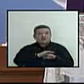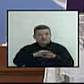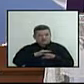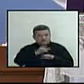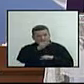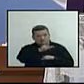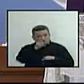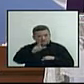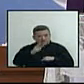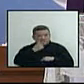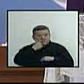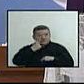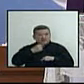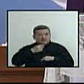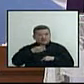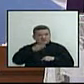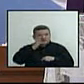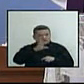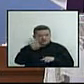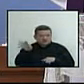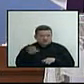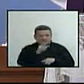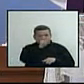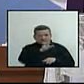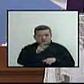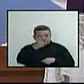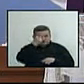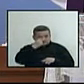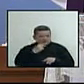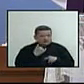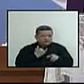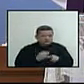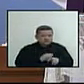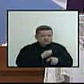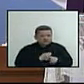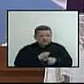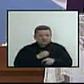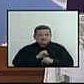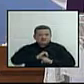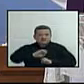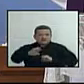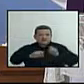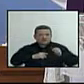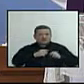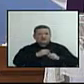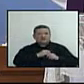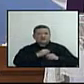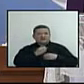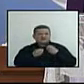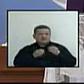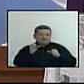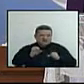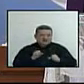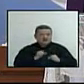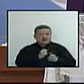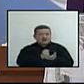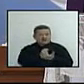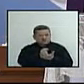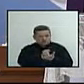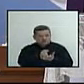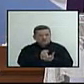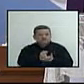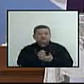Padre misericordioso, a todos tus hijos dispersos por el mundo, a nuestros hermanos